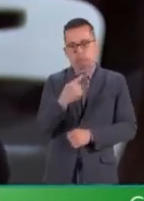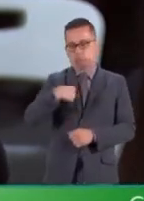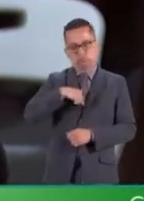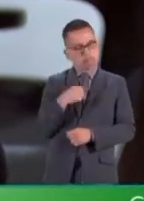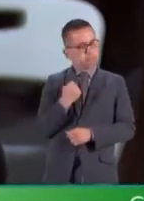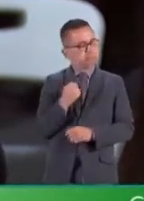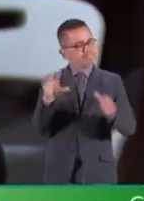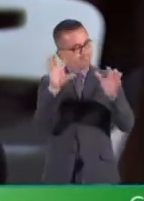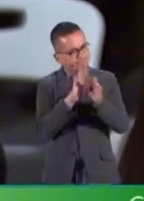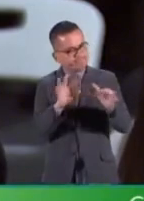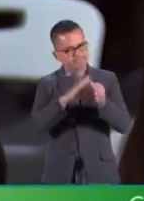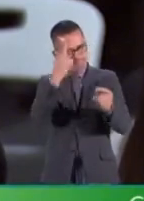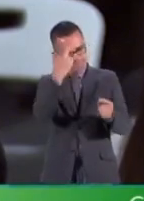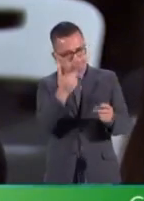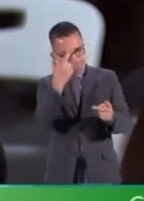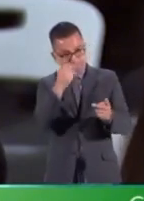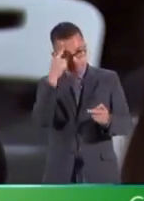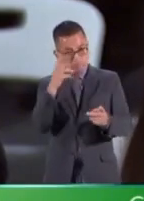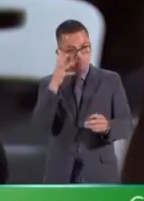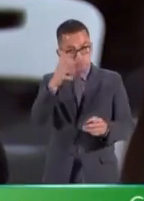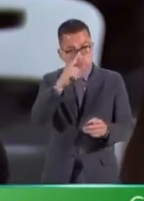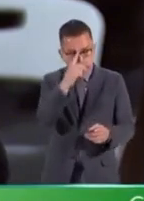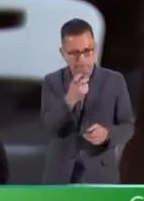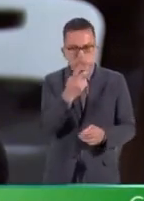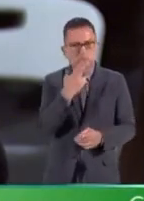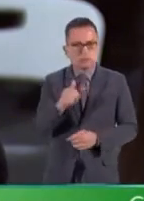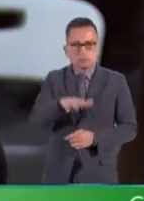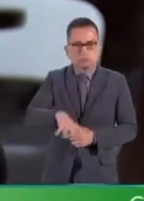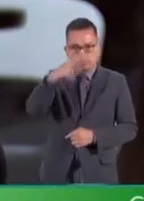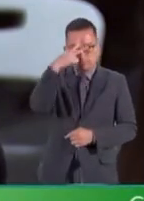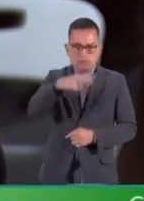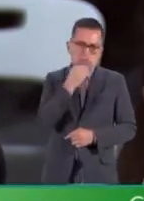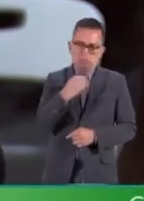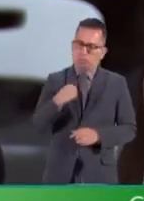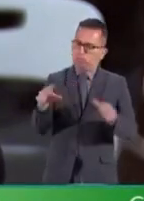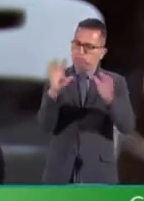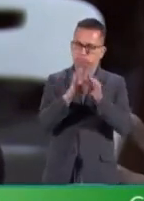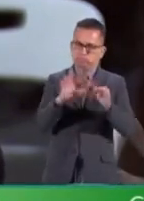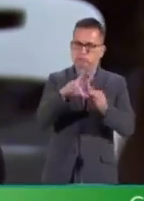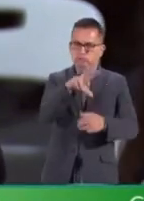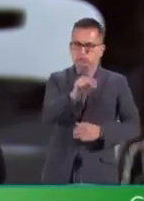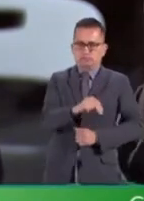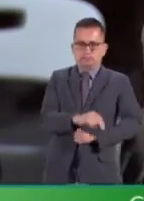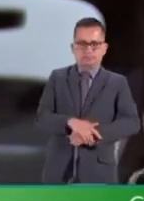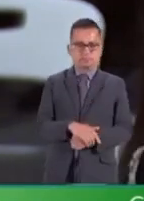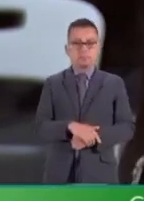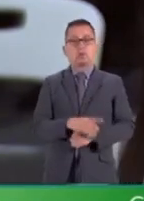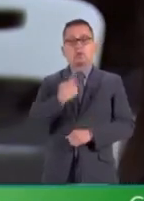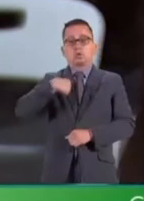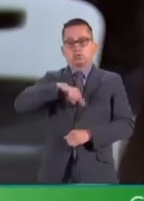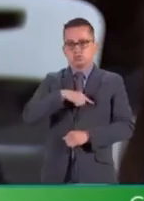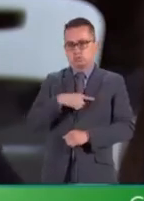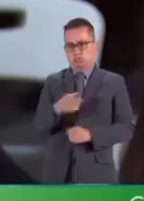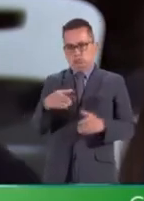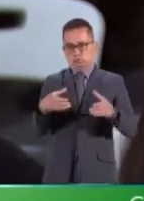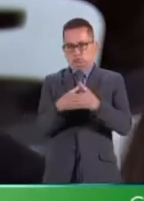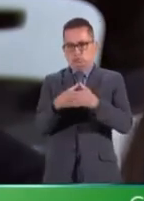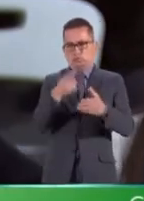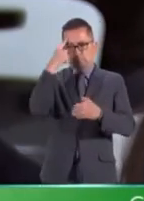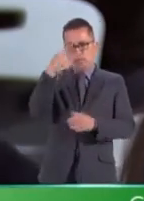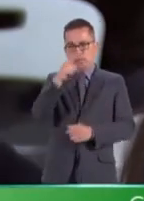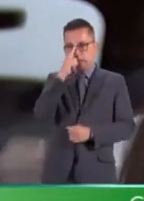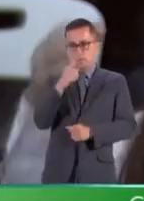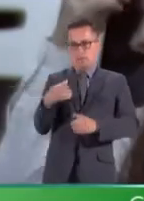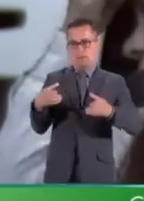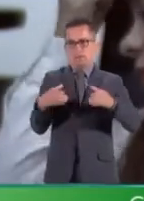argumentos a cualquier otra que no le sirva a México. Nosotras y nosotros no vamos a ser cómplices